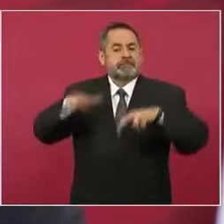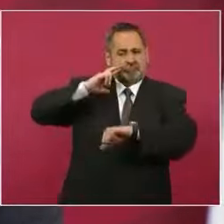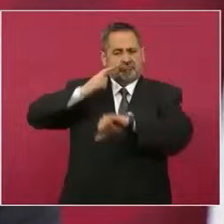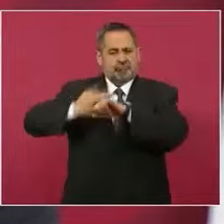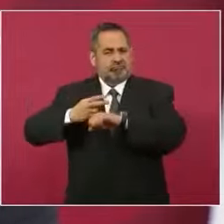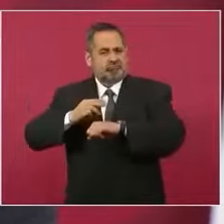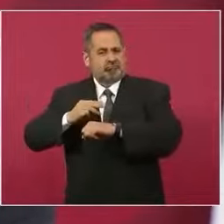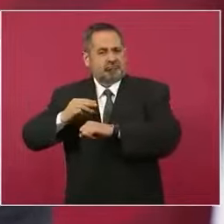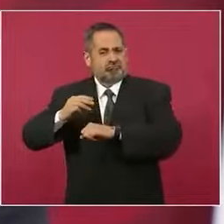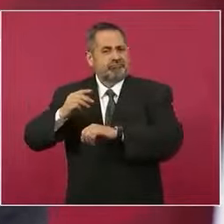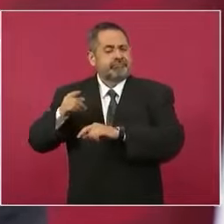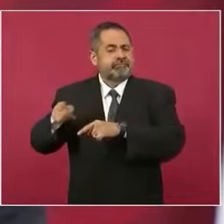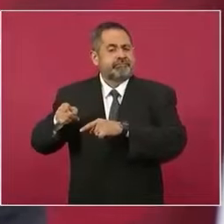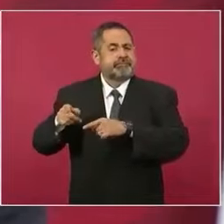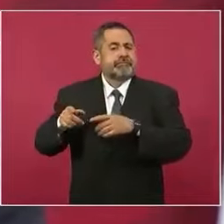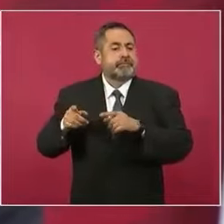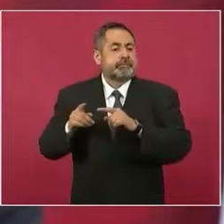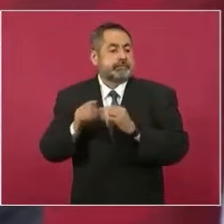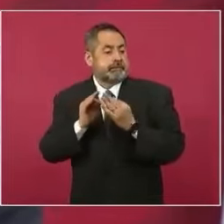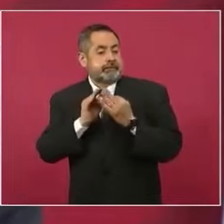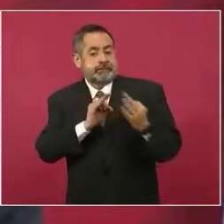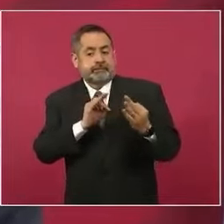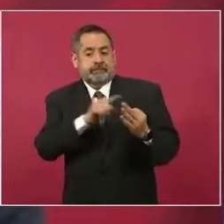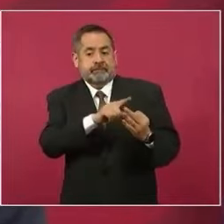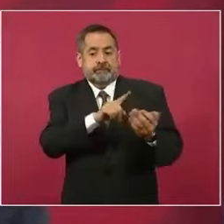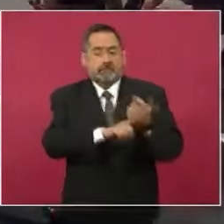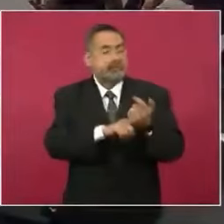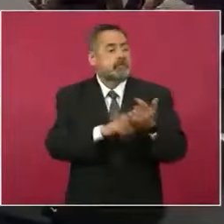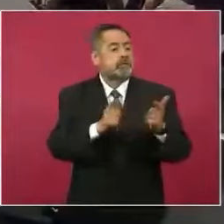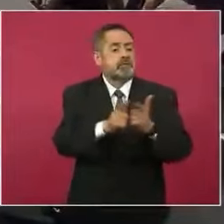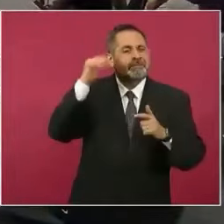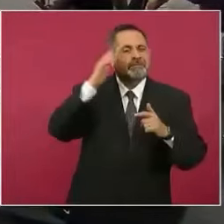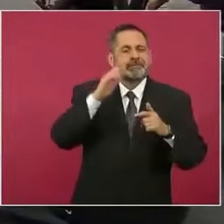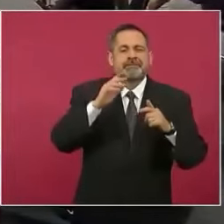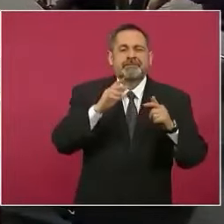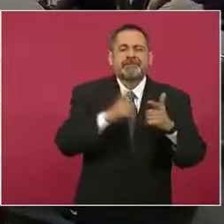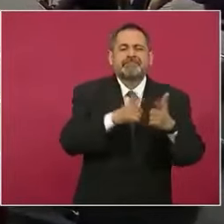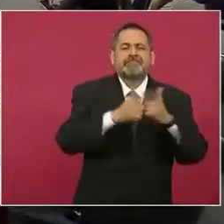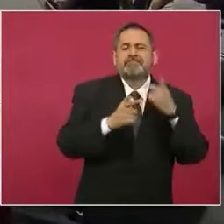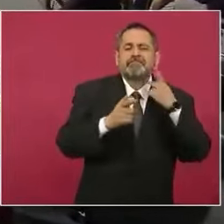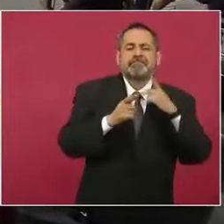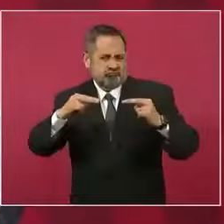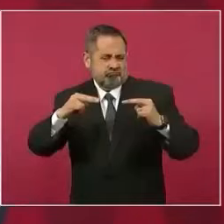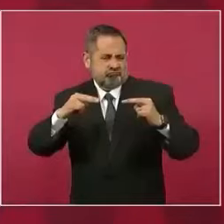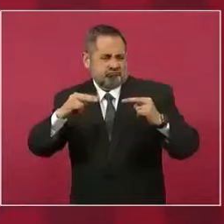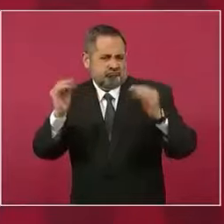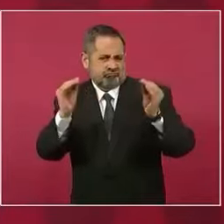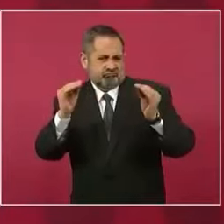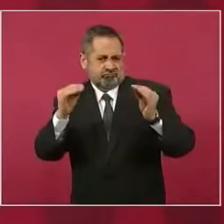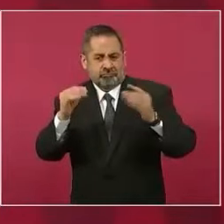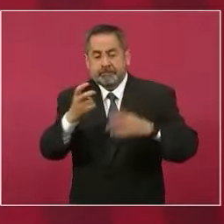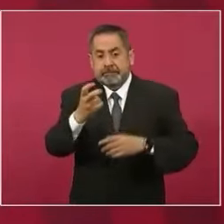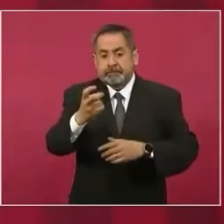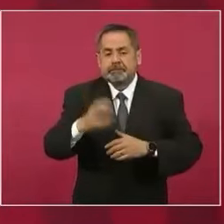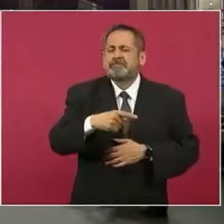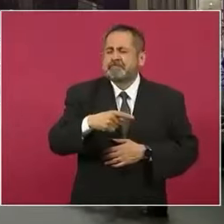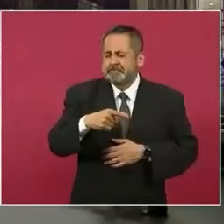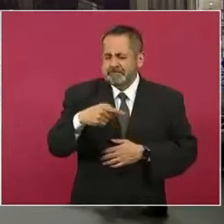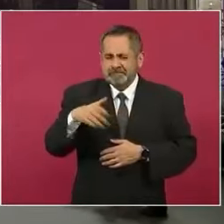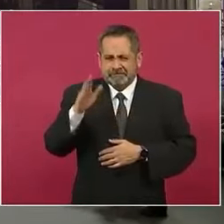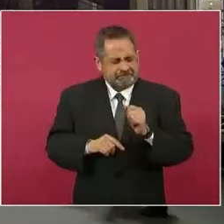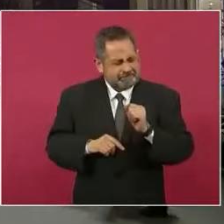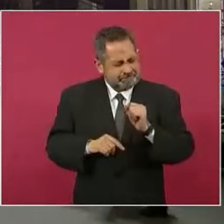Y frente al dirigente del Partido Laborista en ese tiempo, Jeremy Corbyn, era la